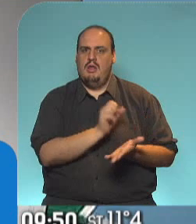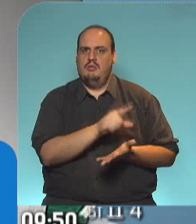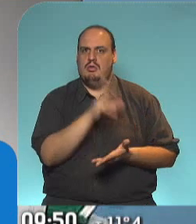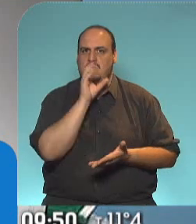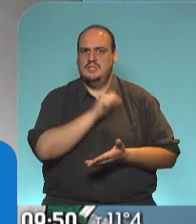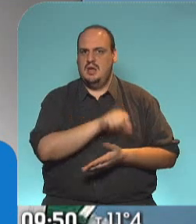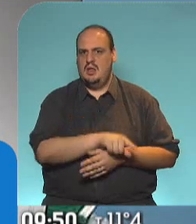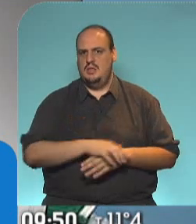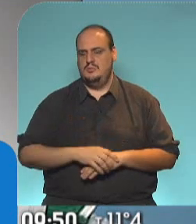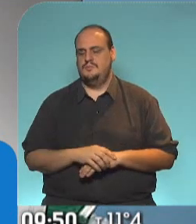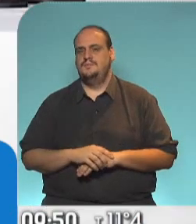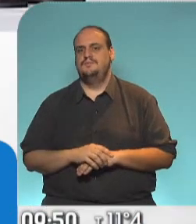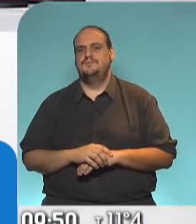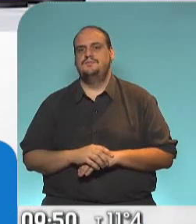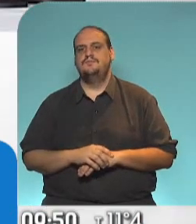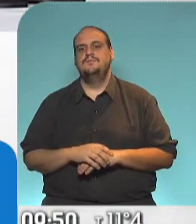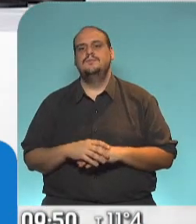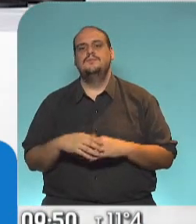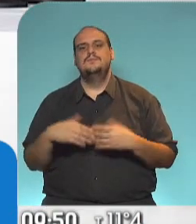asia hacia ellos